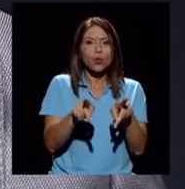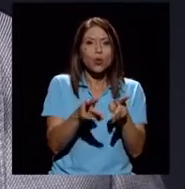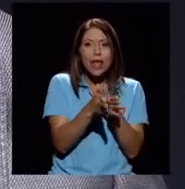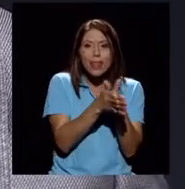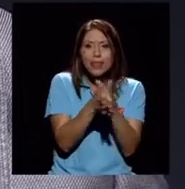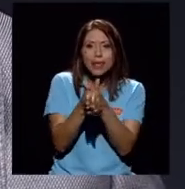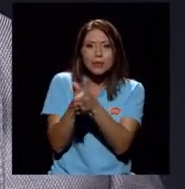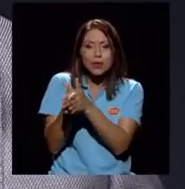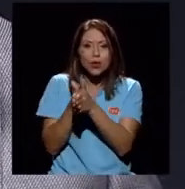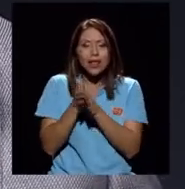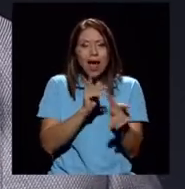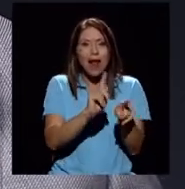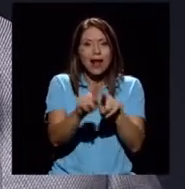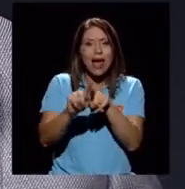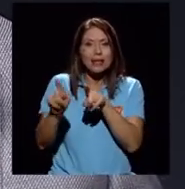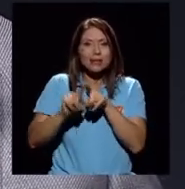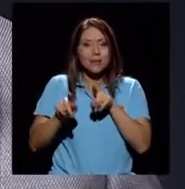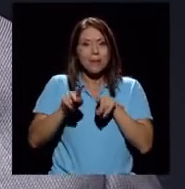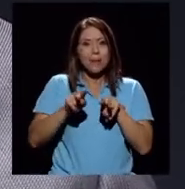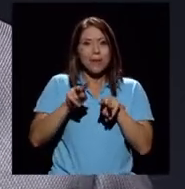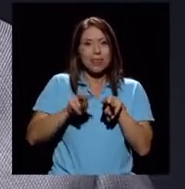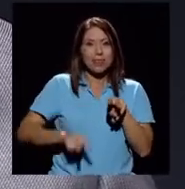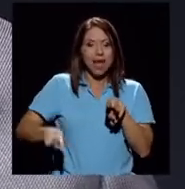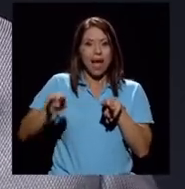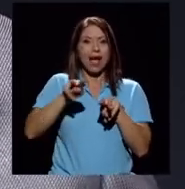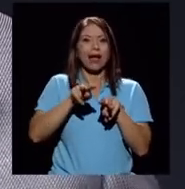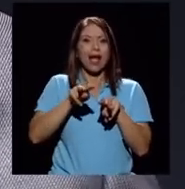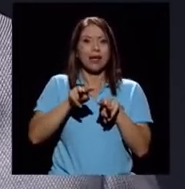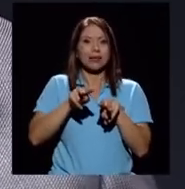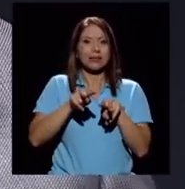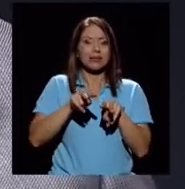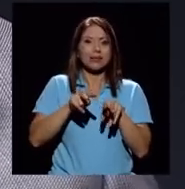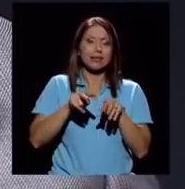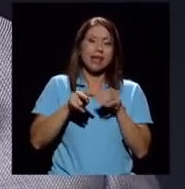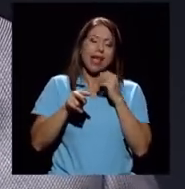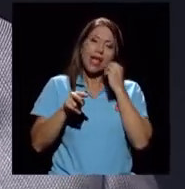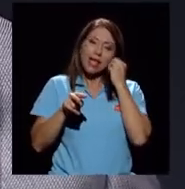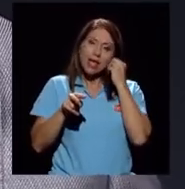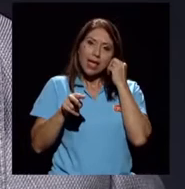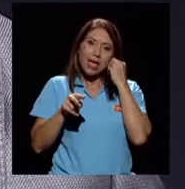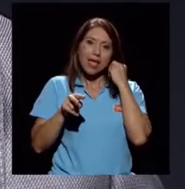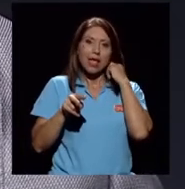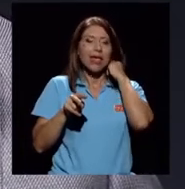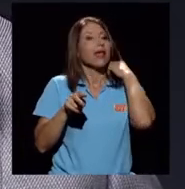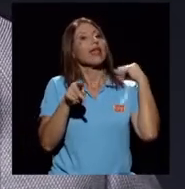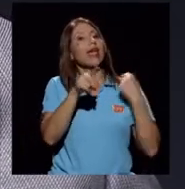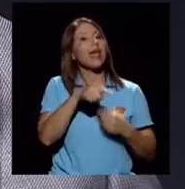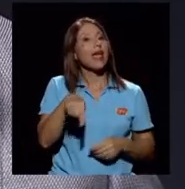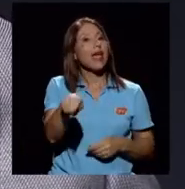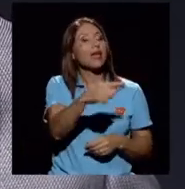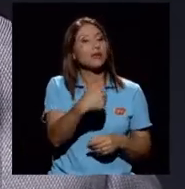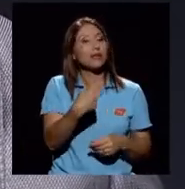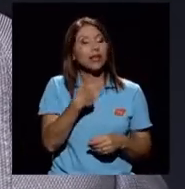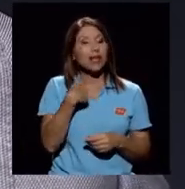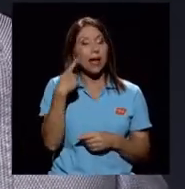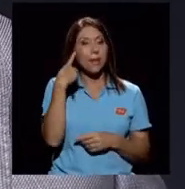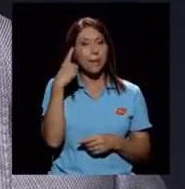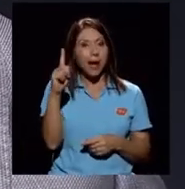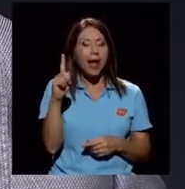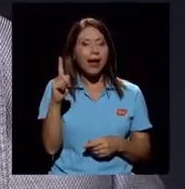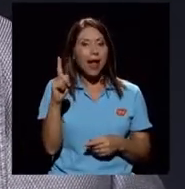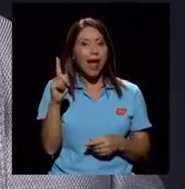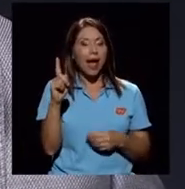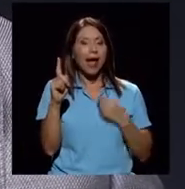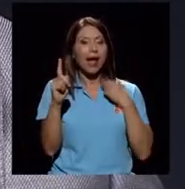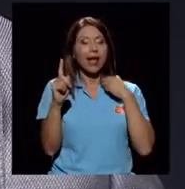las ventajas que ya sea a través del capital o la tecnología ellos tenían para este